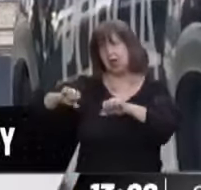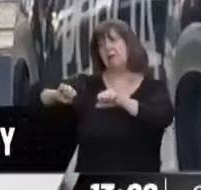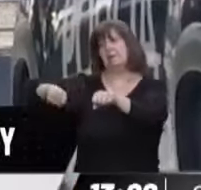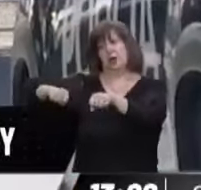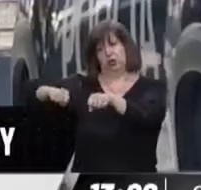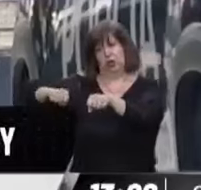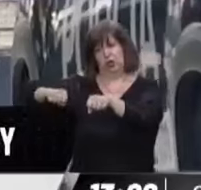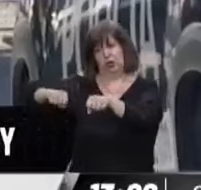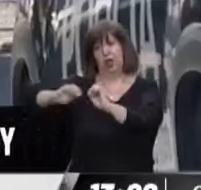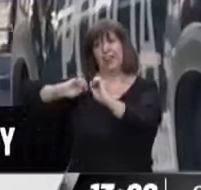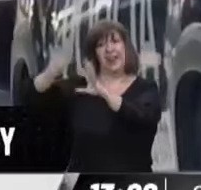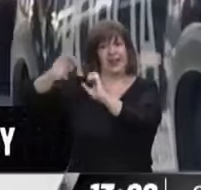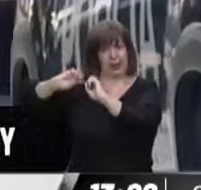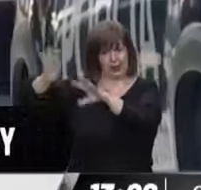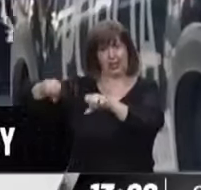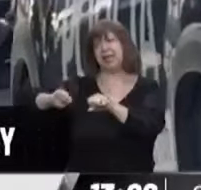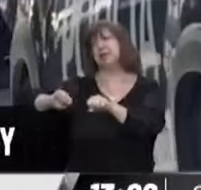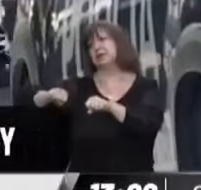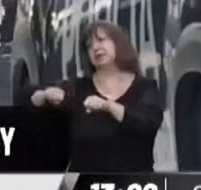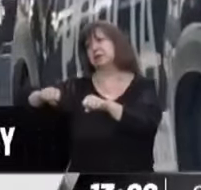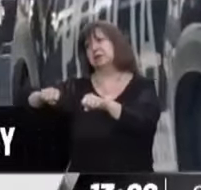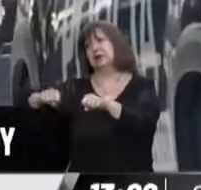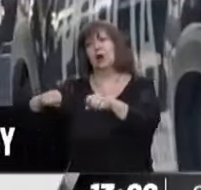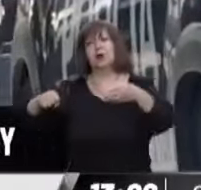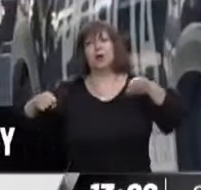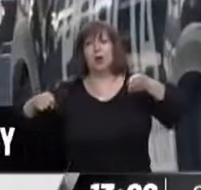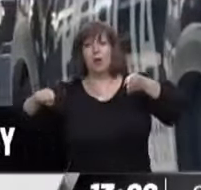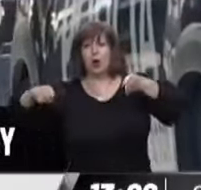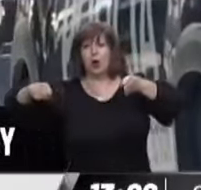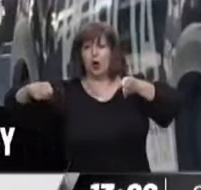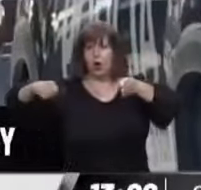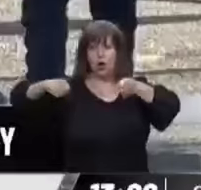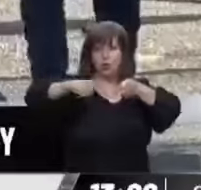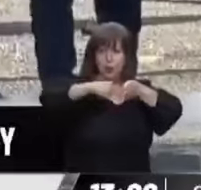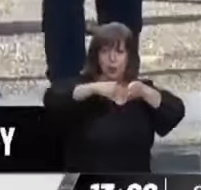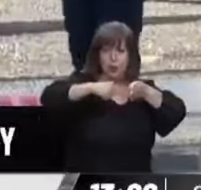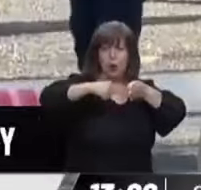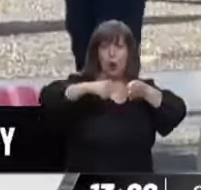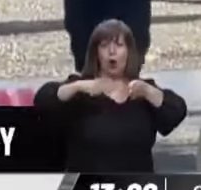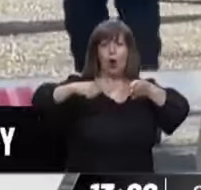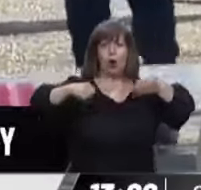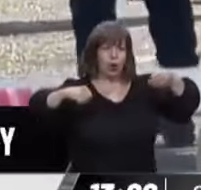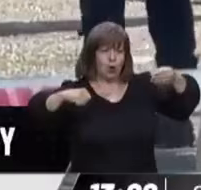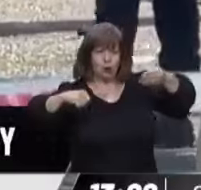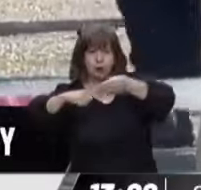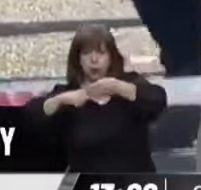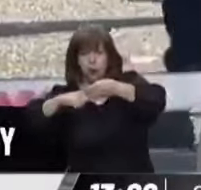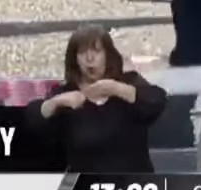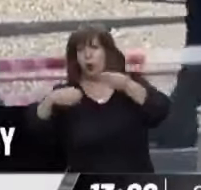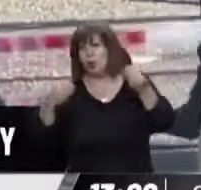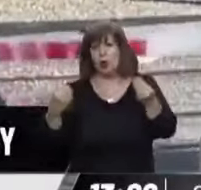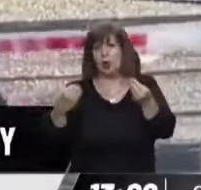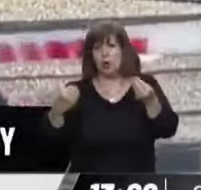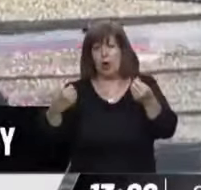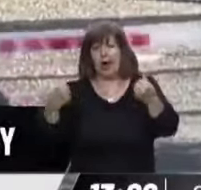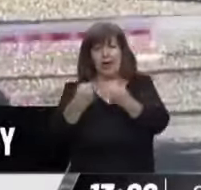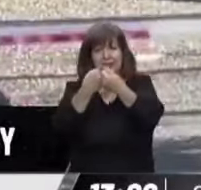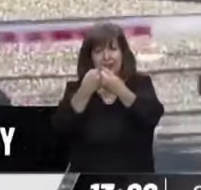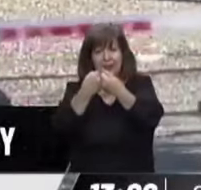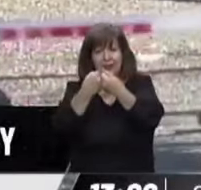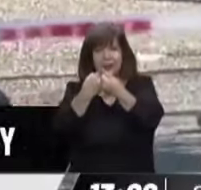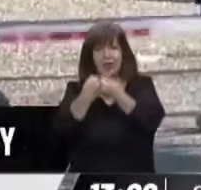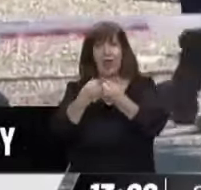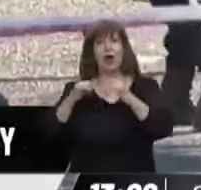con las pericias es saber si el móvil chocó la moto o fue al revés, la moto da de lleno en el móvil. Lo que se va a